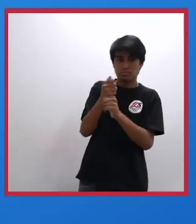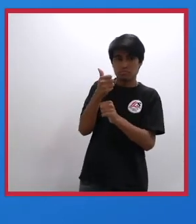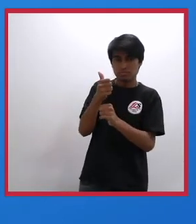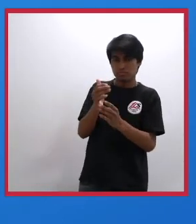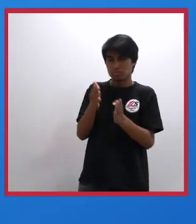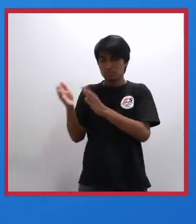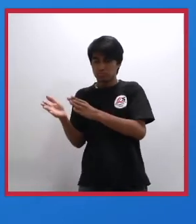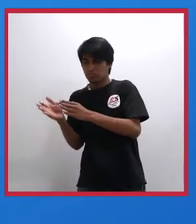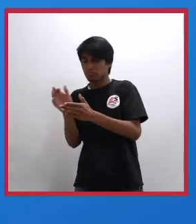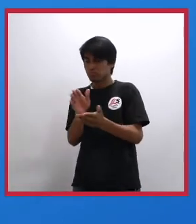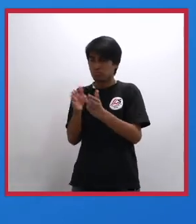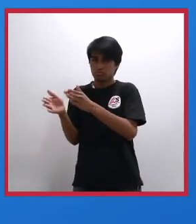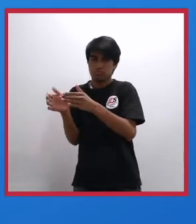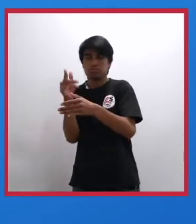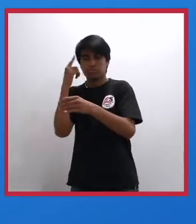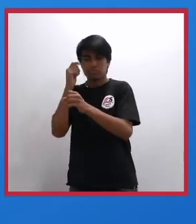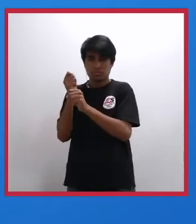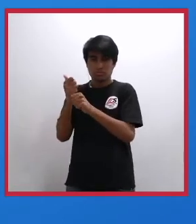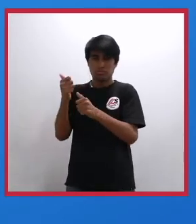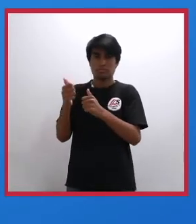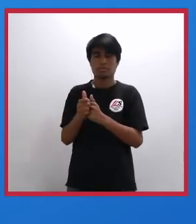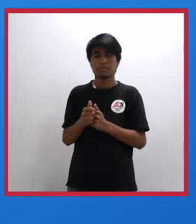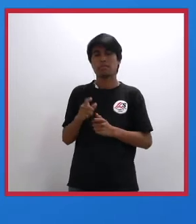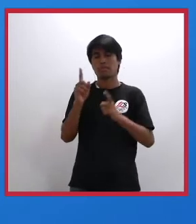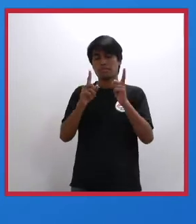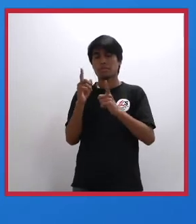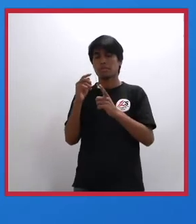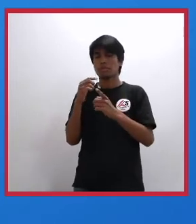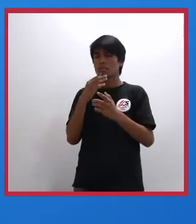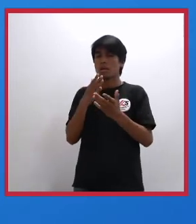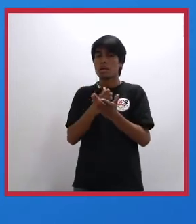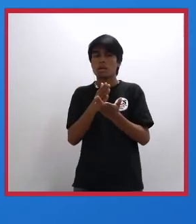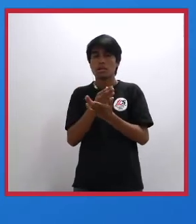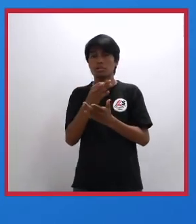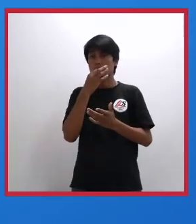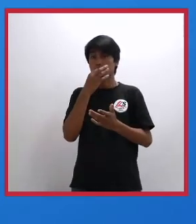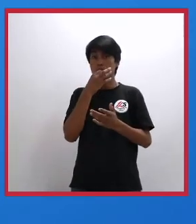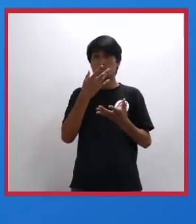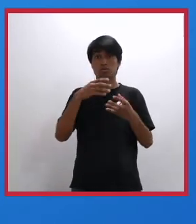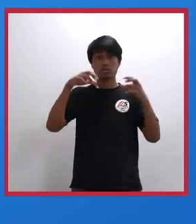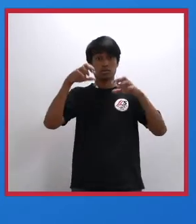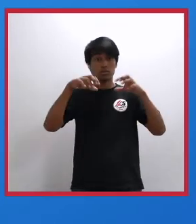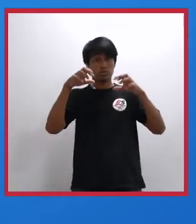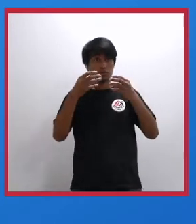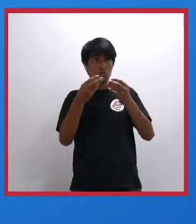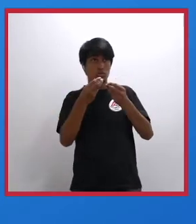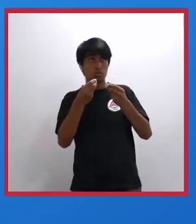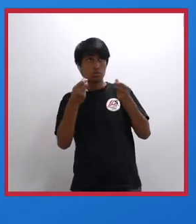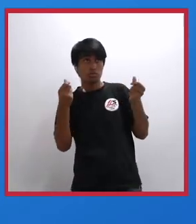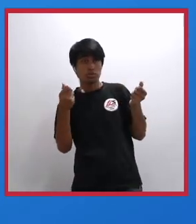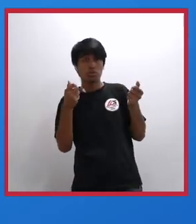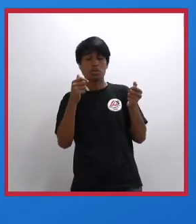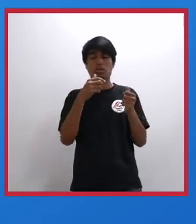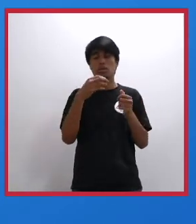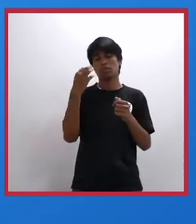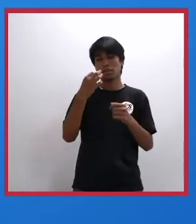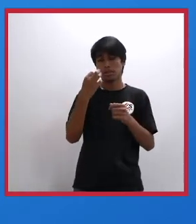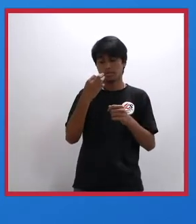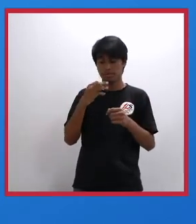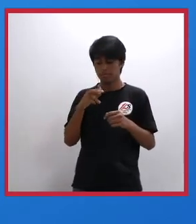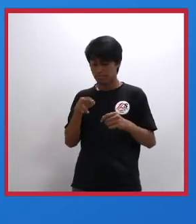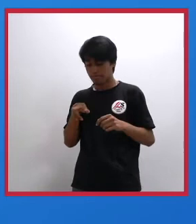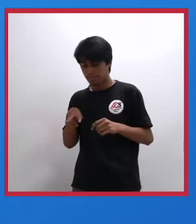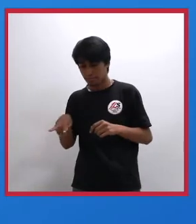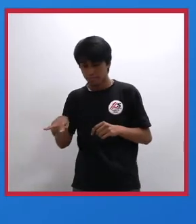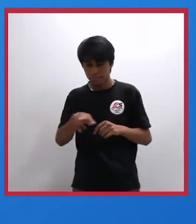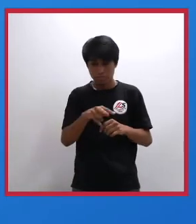la recomendación es, si de repente ya paró de llover, el tiempo está lindo, analizar los trabajos